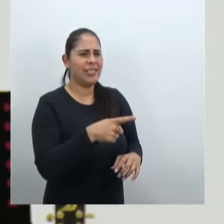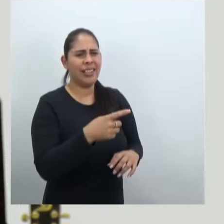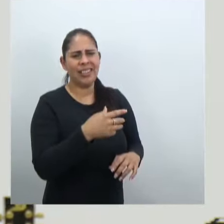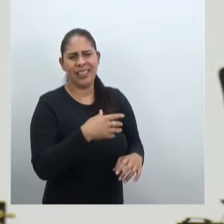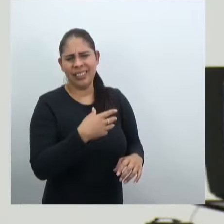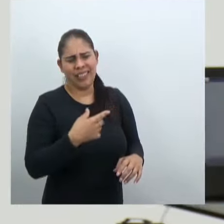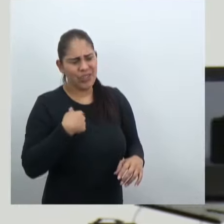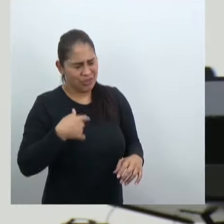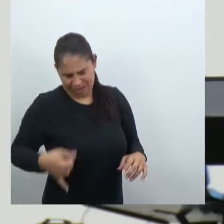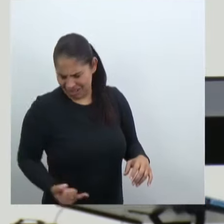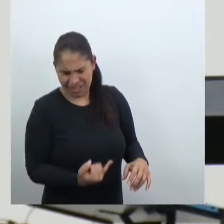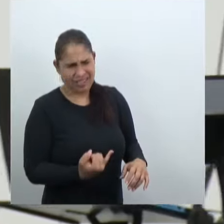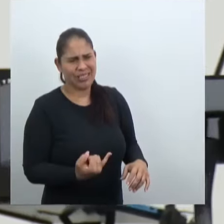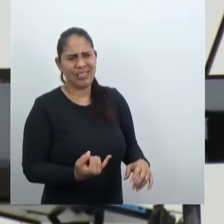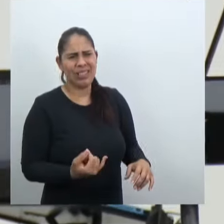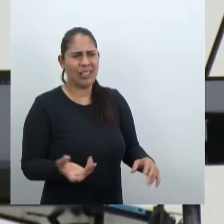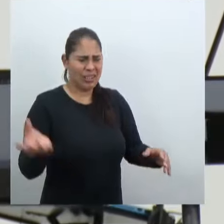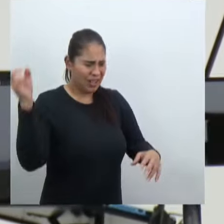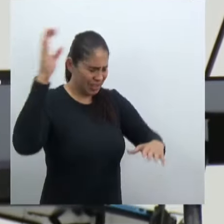No me estorbe ya, quillo.